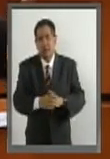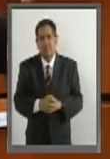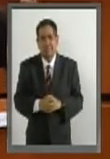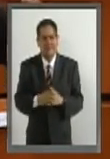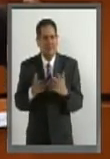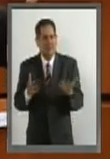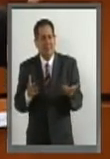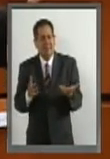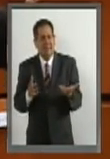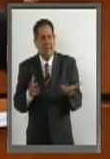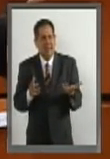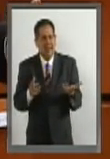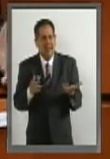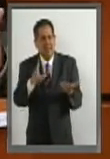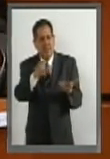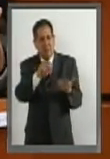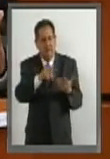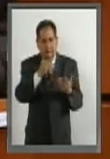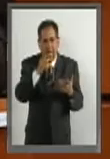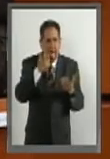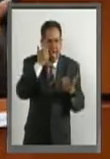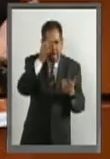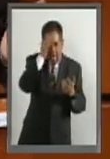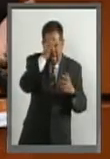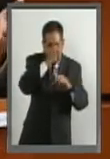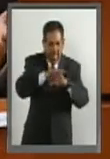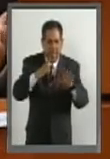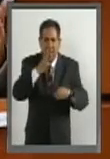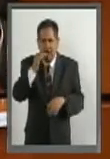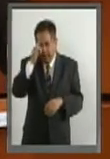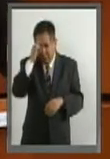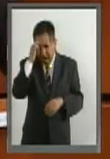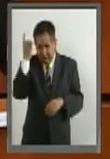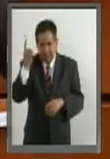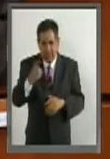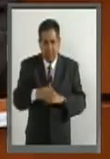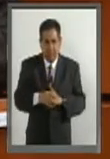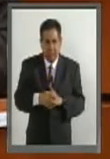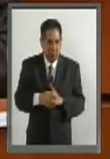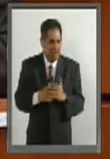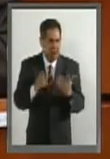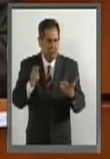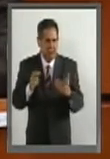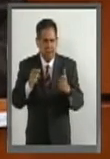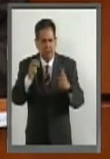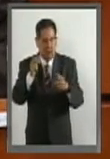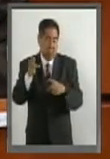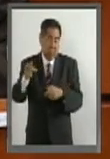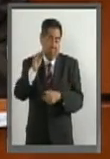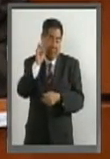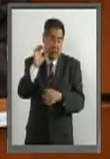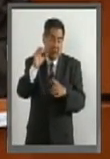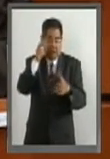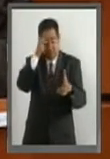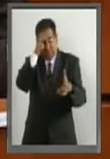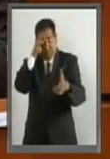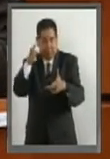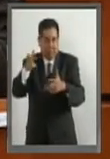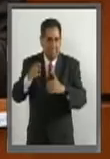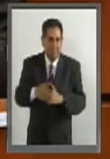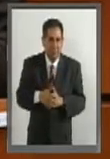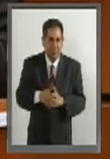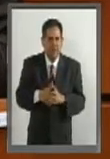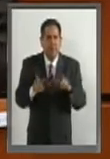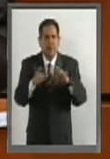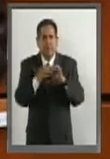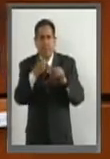hombre, no estén tonteando, es muy fácil. La sabiduría de Calderón dice: nada más con